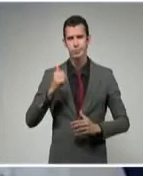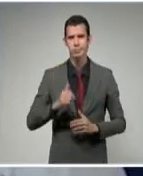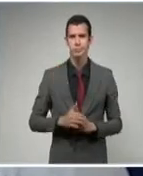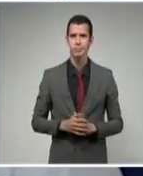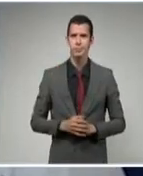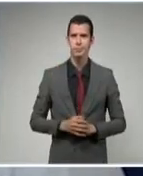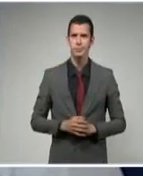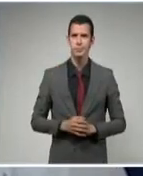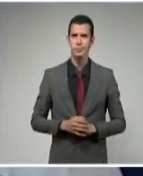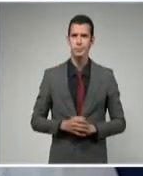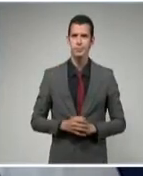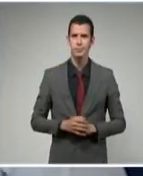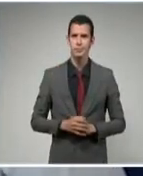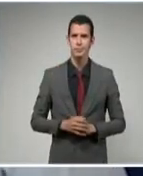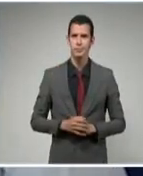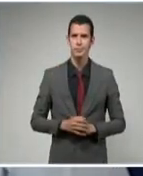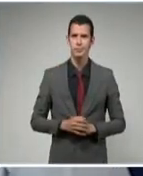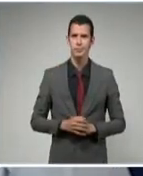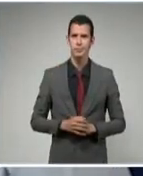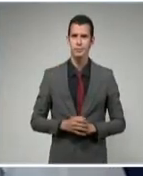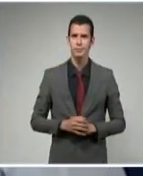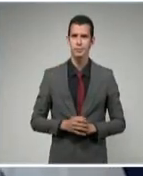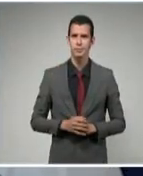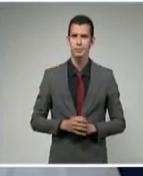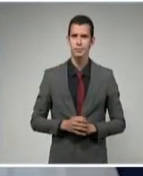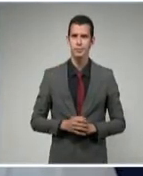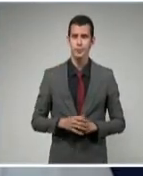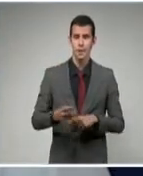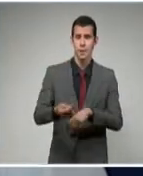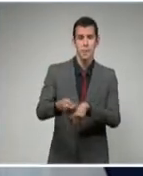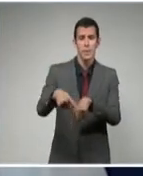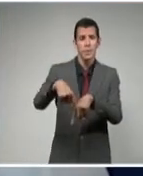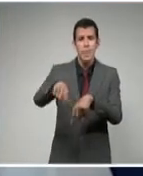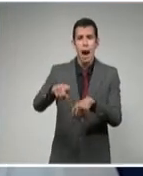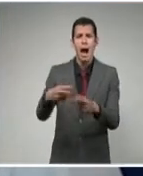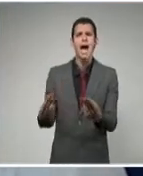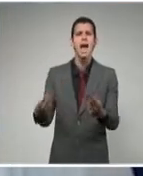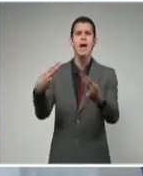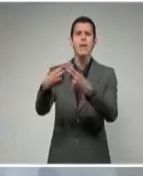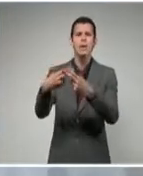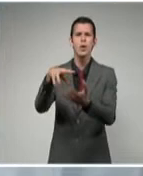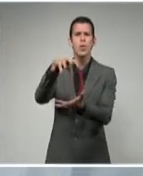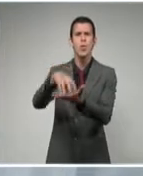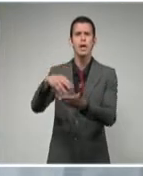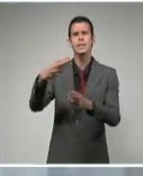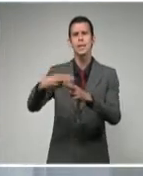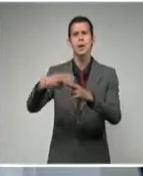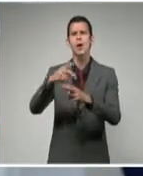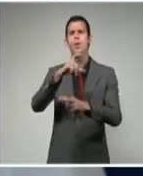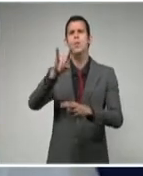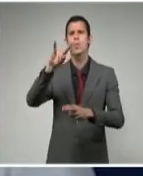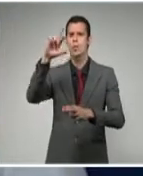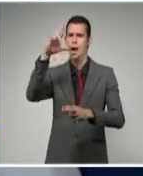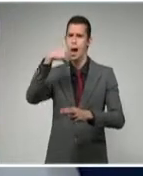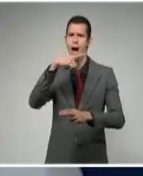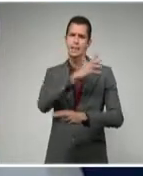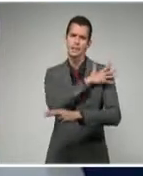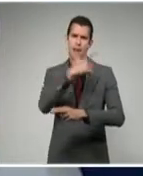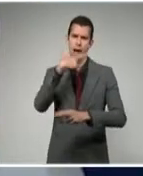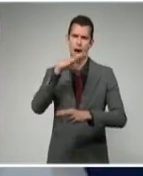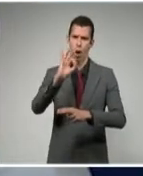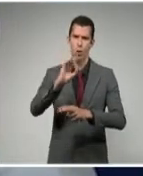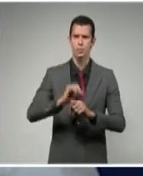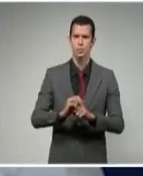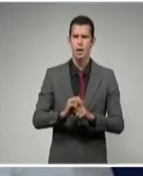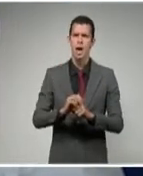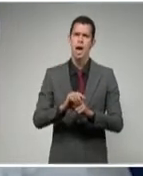propósito de la preparación del equipo que va a Curazao, ¿qué objetivos se persiguen con este tope ante Matanzas? Bueno, esto tendrá un doble objetivo. Para nosotros, en primer